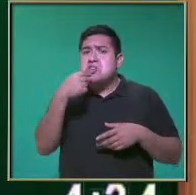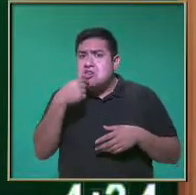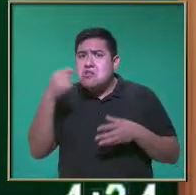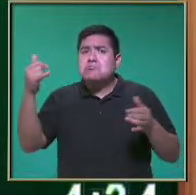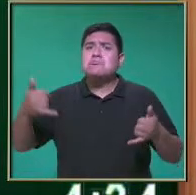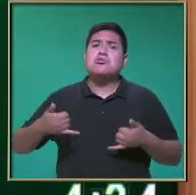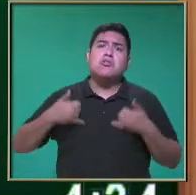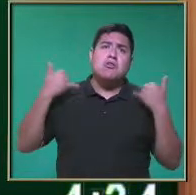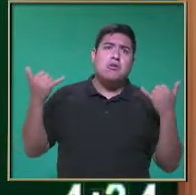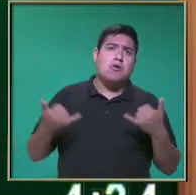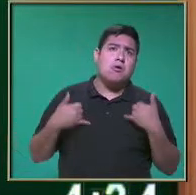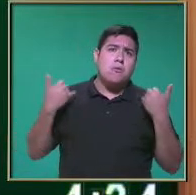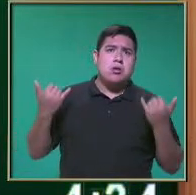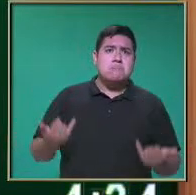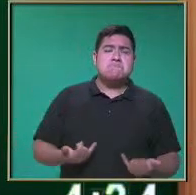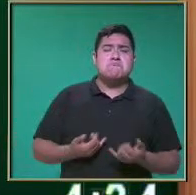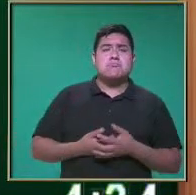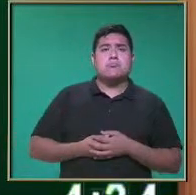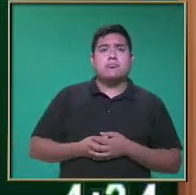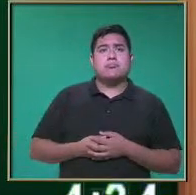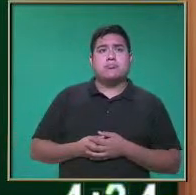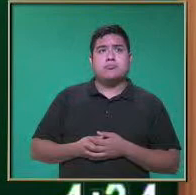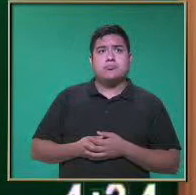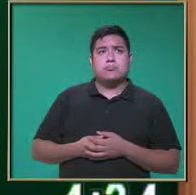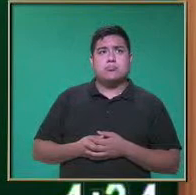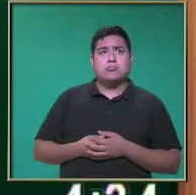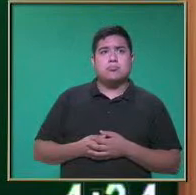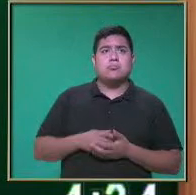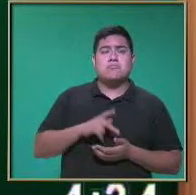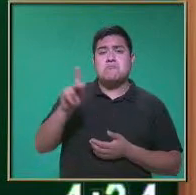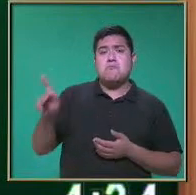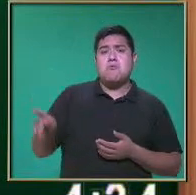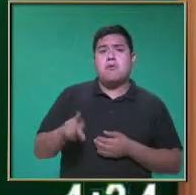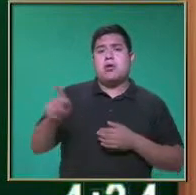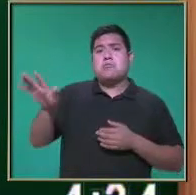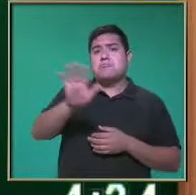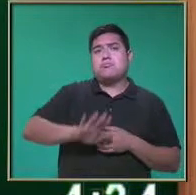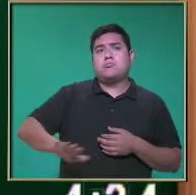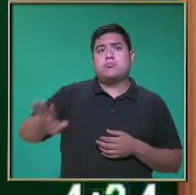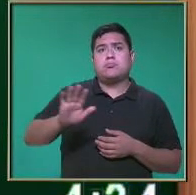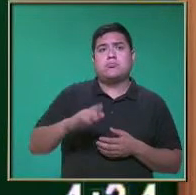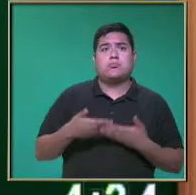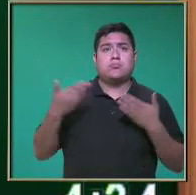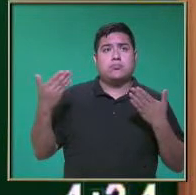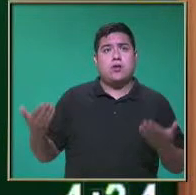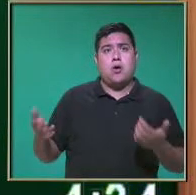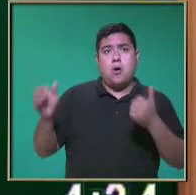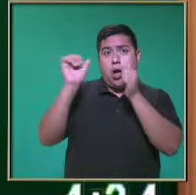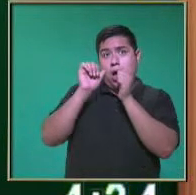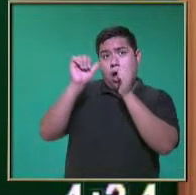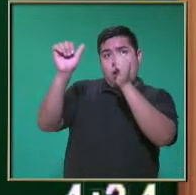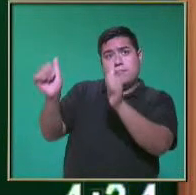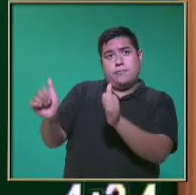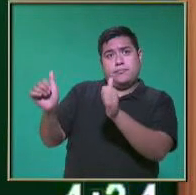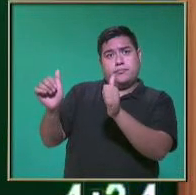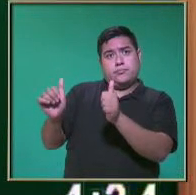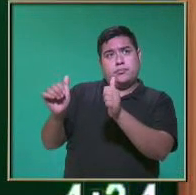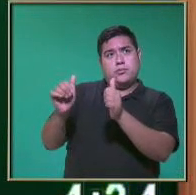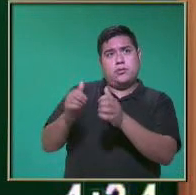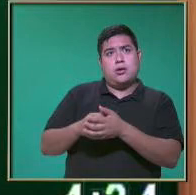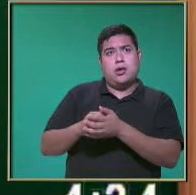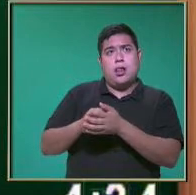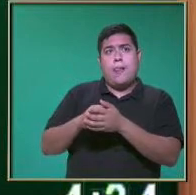ser niños o adolescentes dentro de público en general. Now, pay attention and answer with